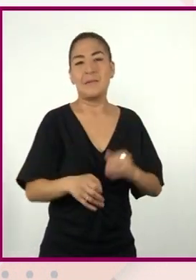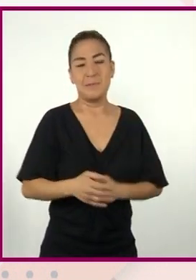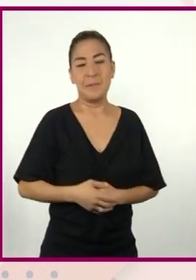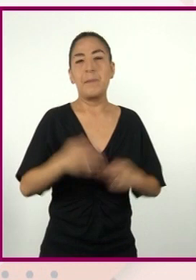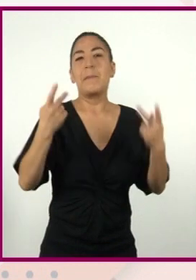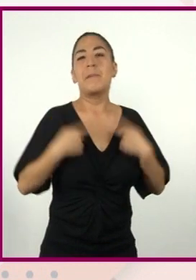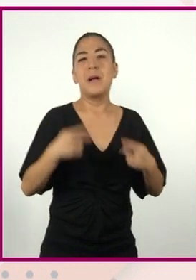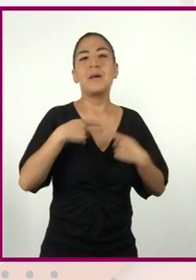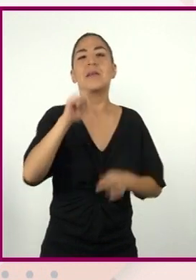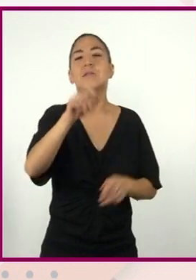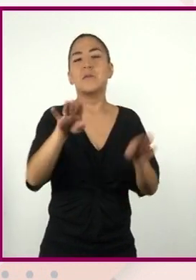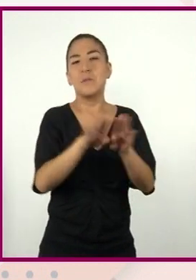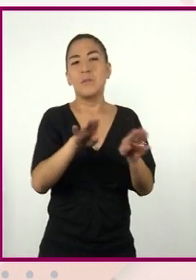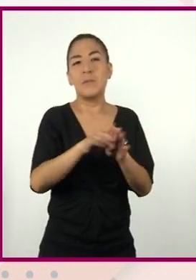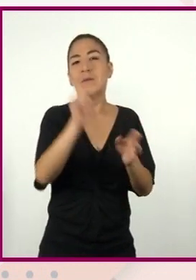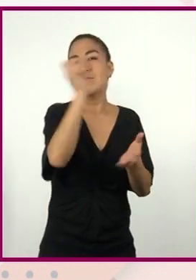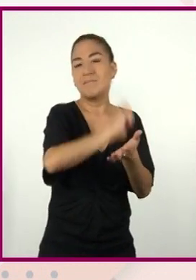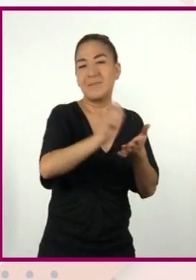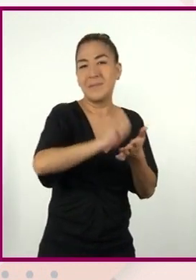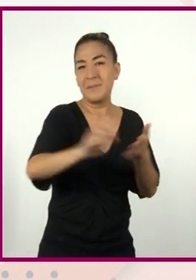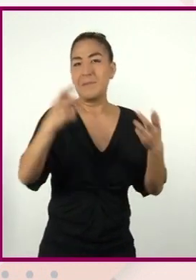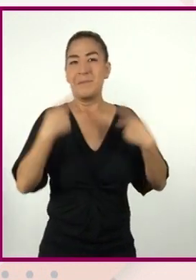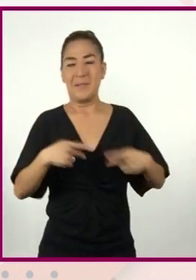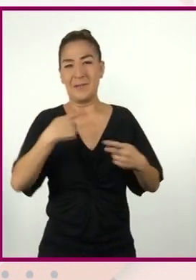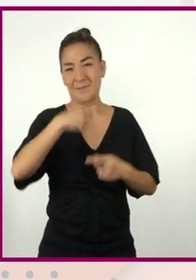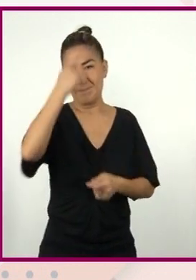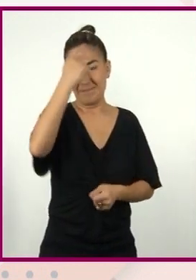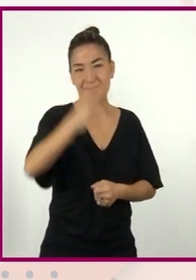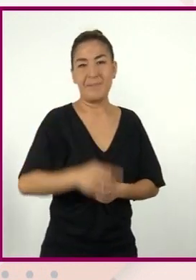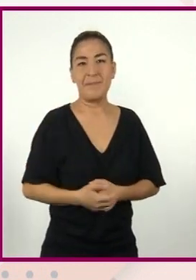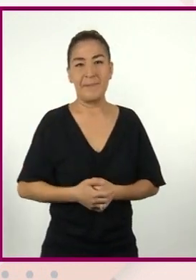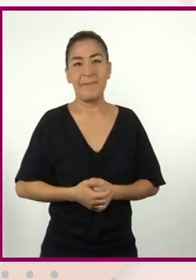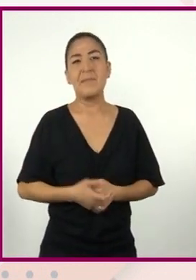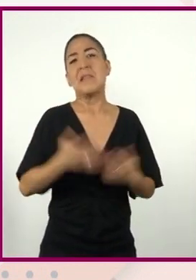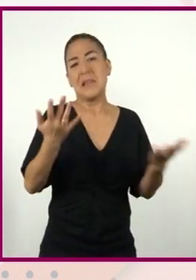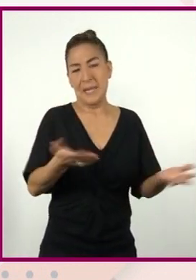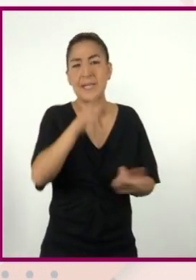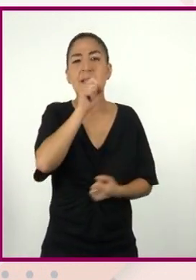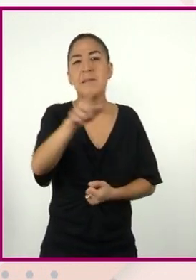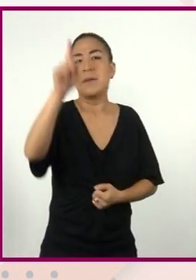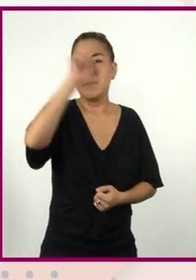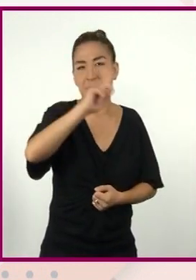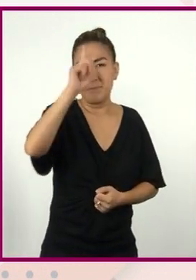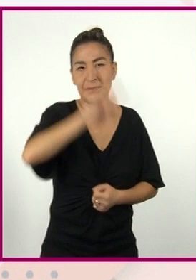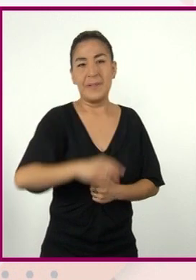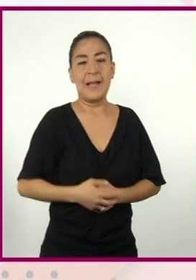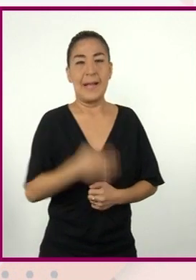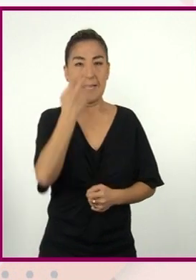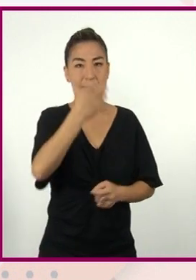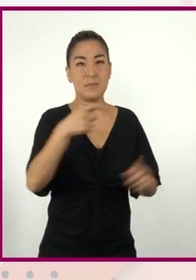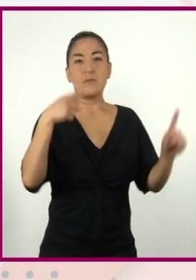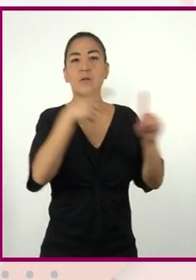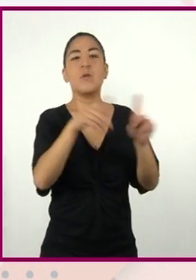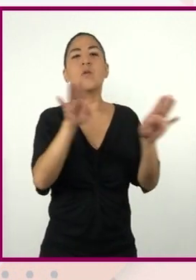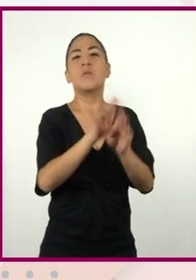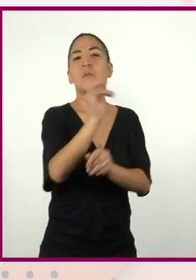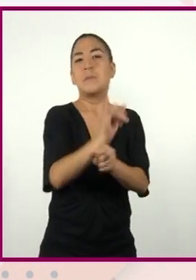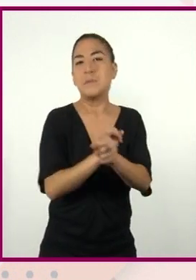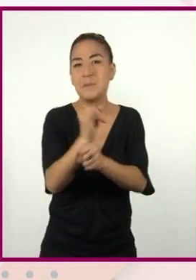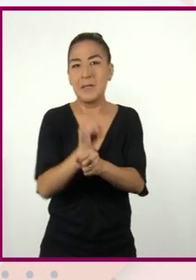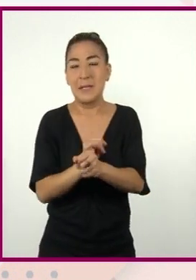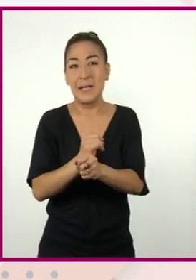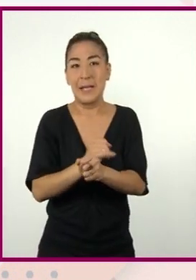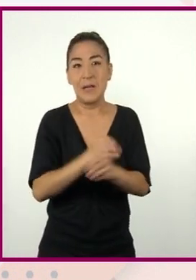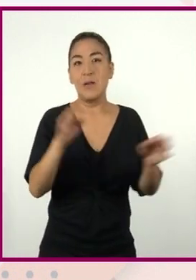persona que redacta la biografía. Es recomendable que ésta se base en la investigación